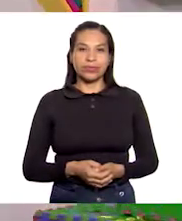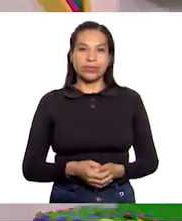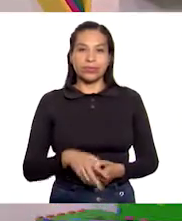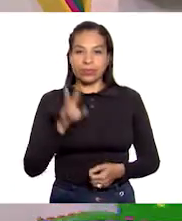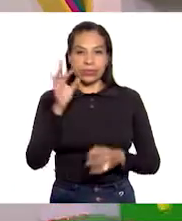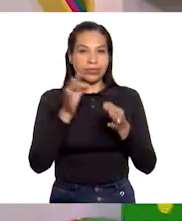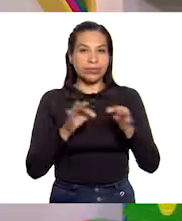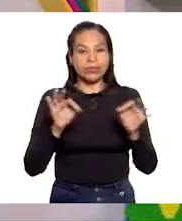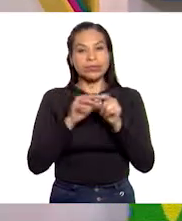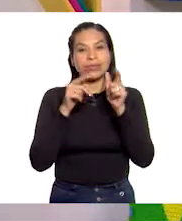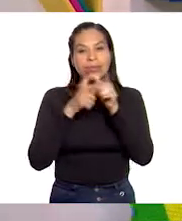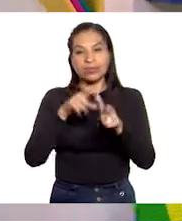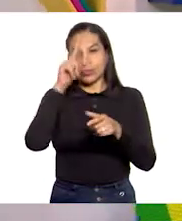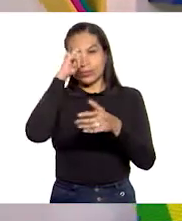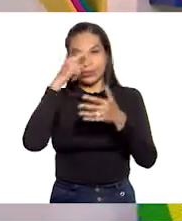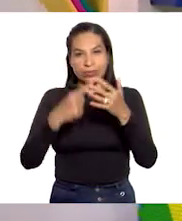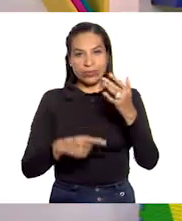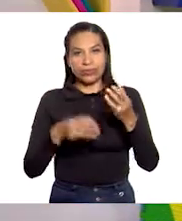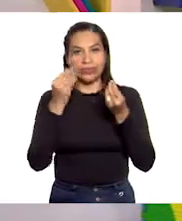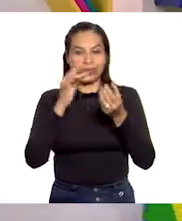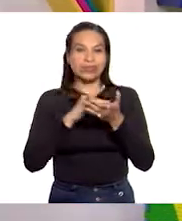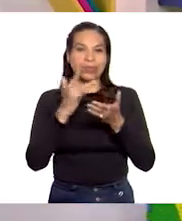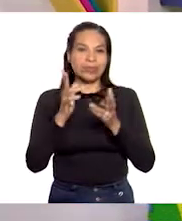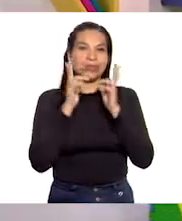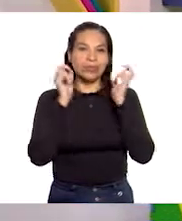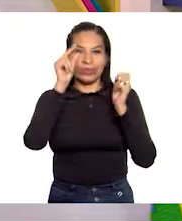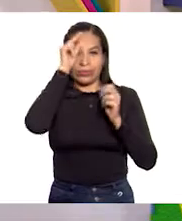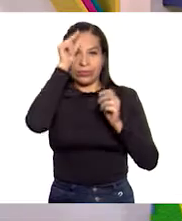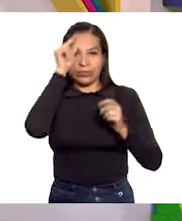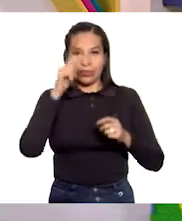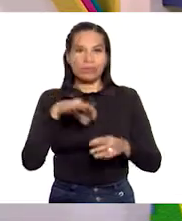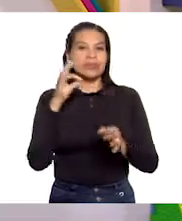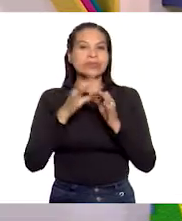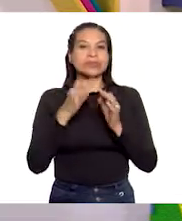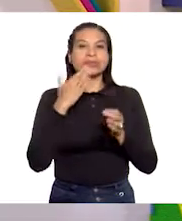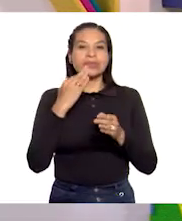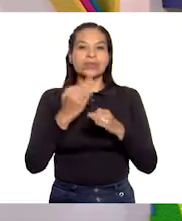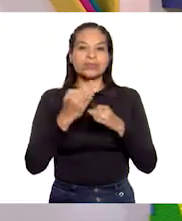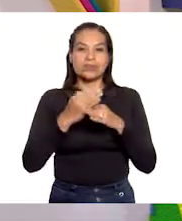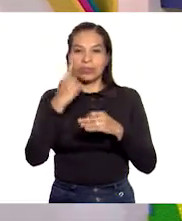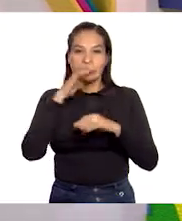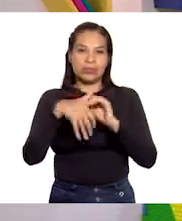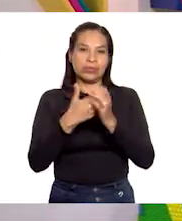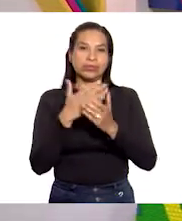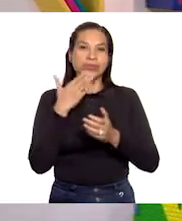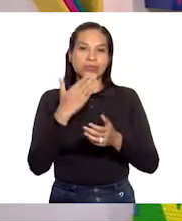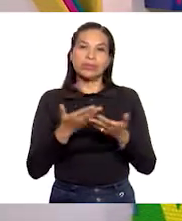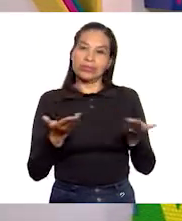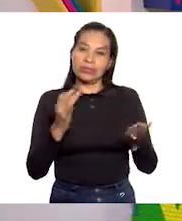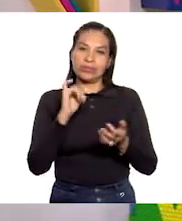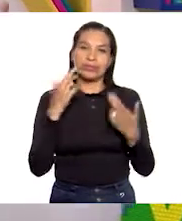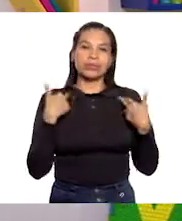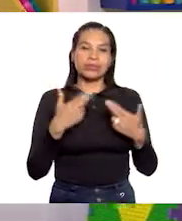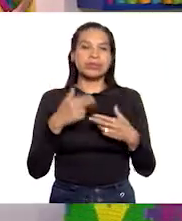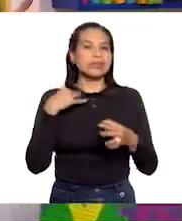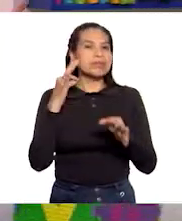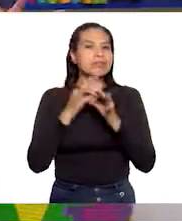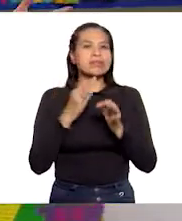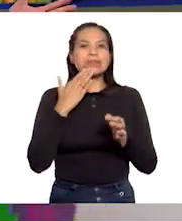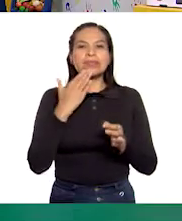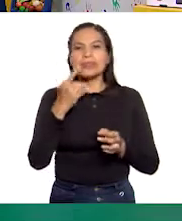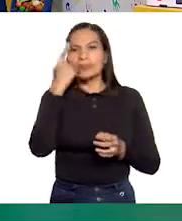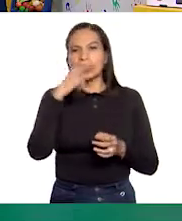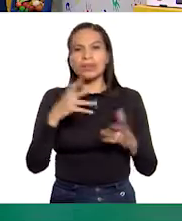Qué importante seguir estas recomendaciones. Muchas gracias, Ajolisto. Perfecto, me dio tiempo para lavarme las manos. Ahora sí, maestra, estoy listísimo